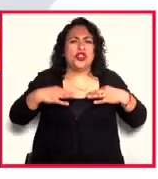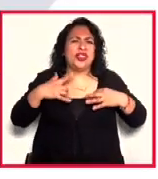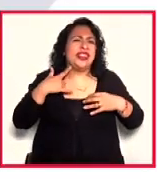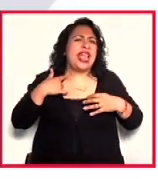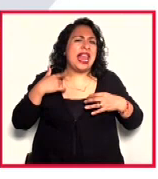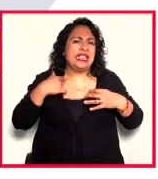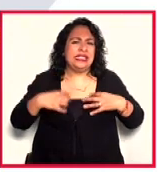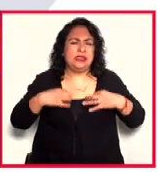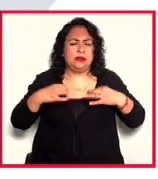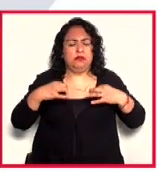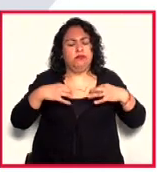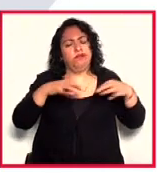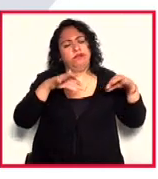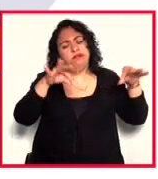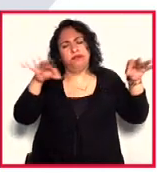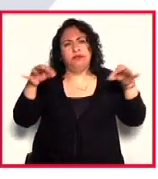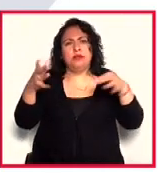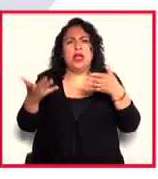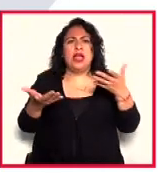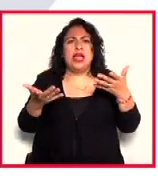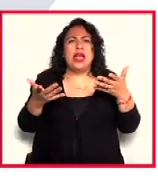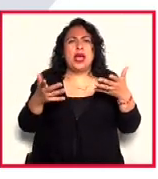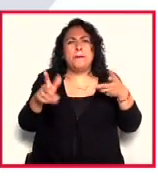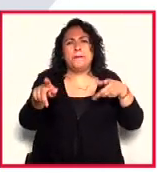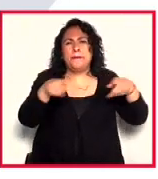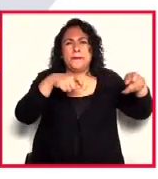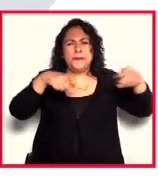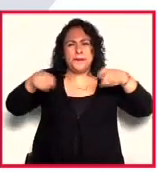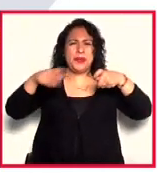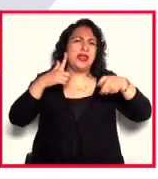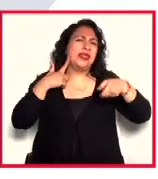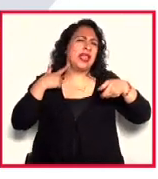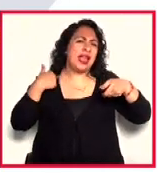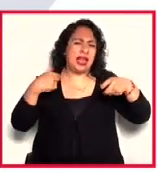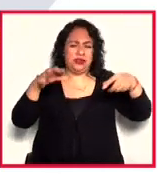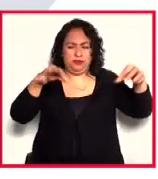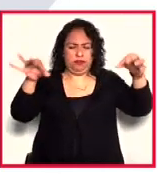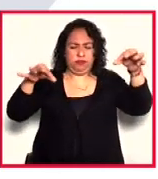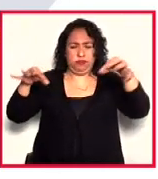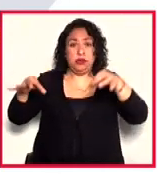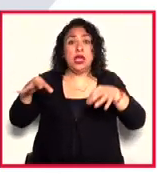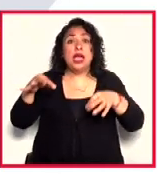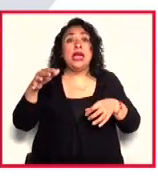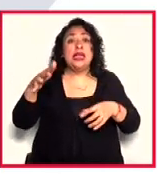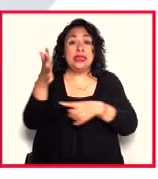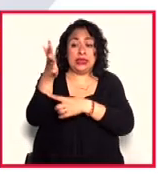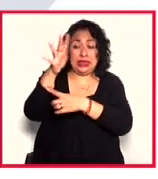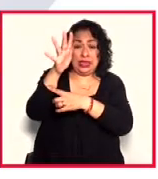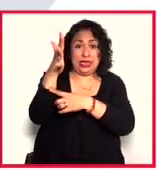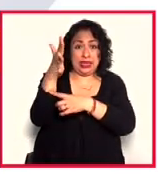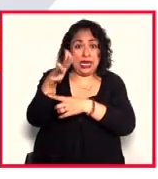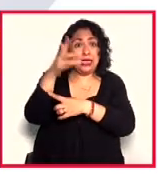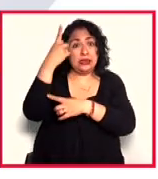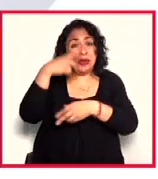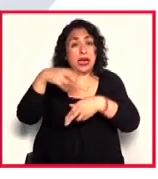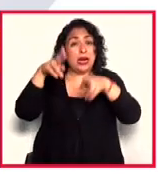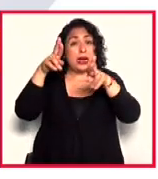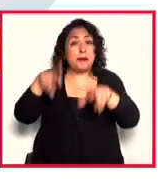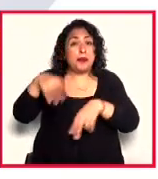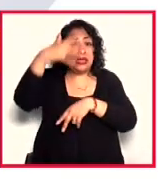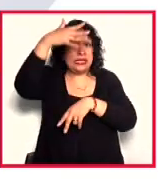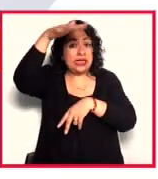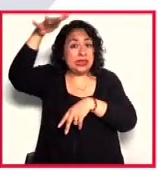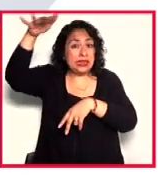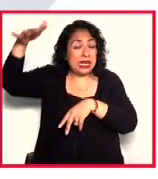Entonces, esa es como nuestra plástica, son las telas. Usamos los títeres para poder representar a los adultos